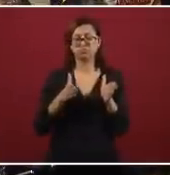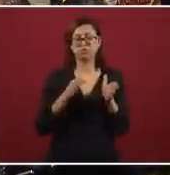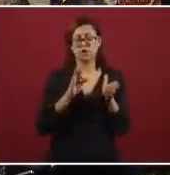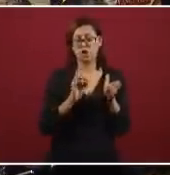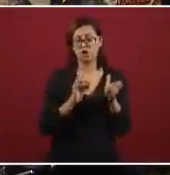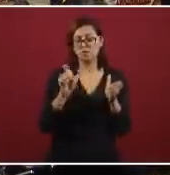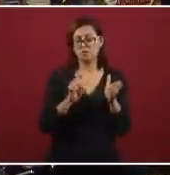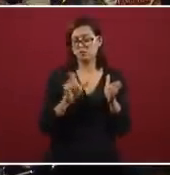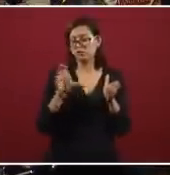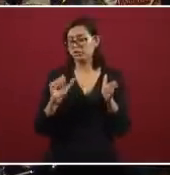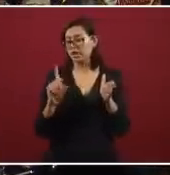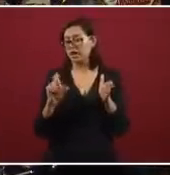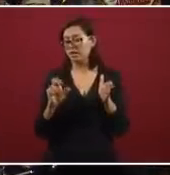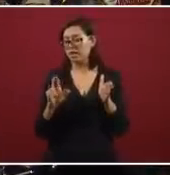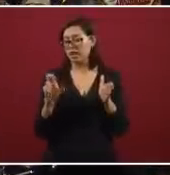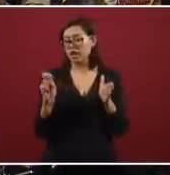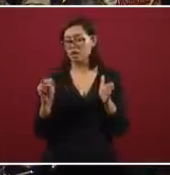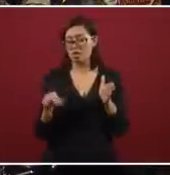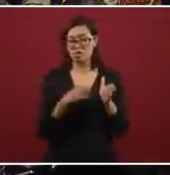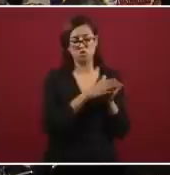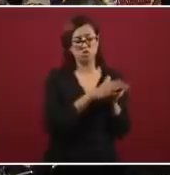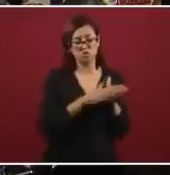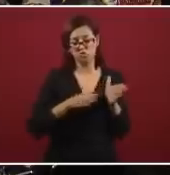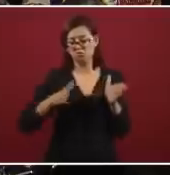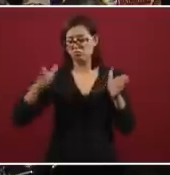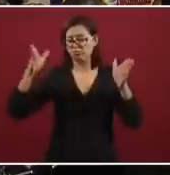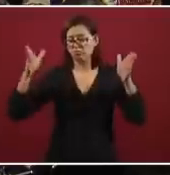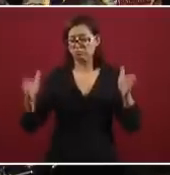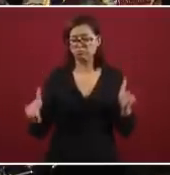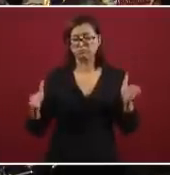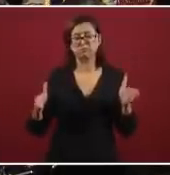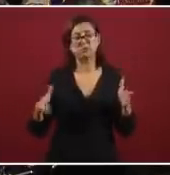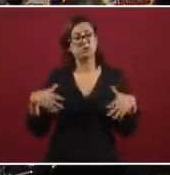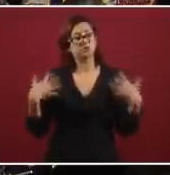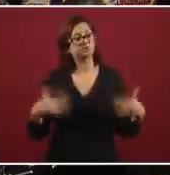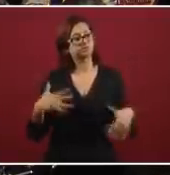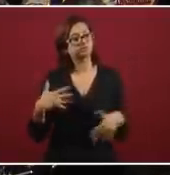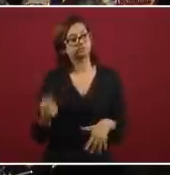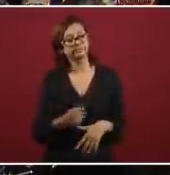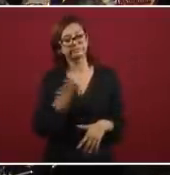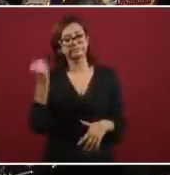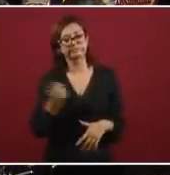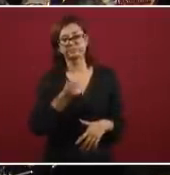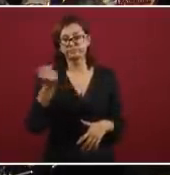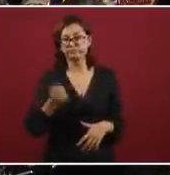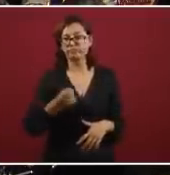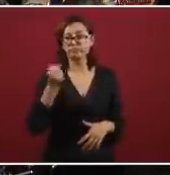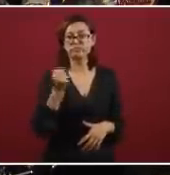y de Calderón. Ellos tuvieron la suerte de